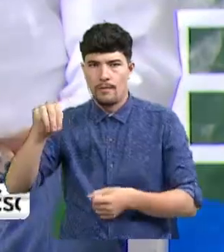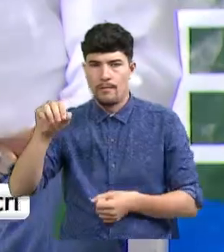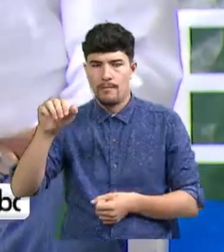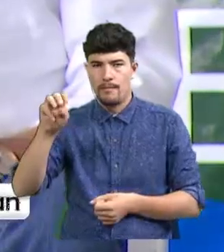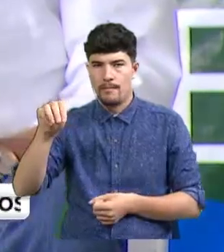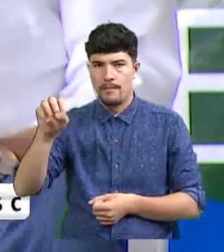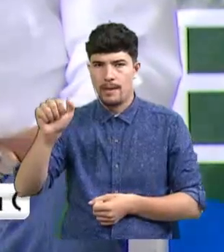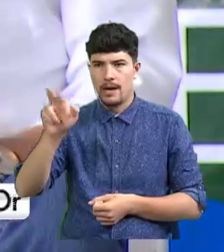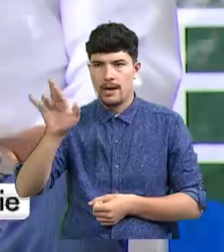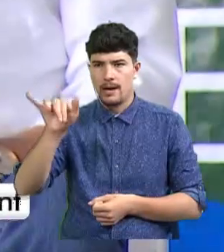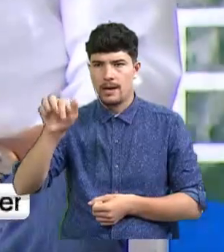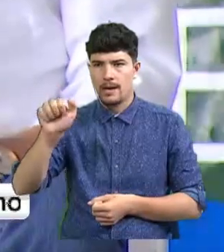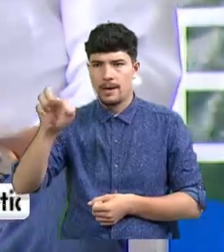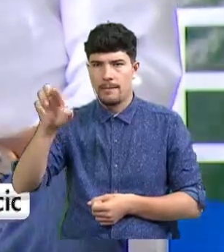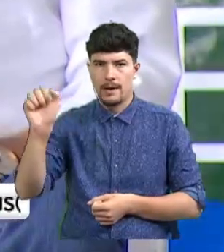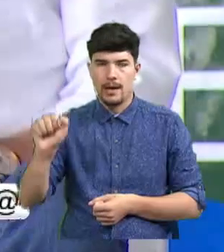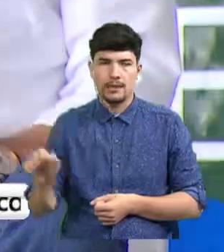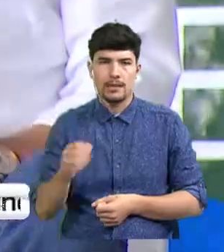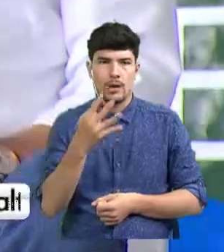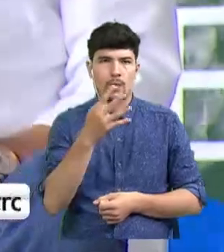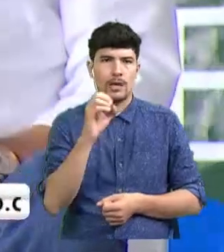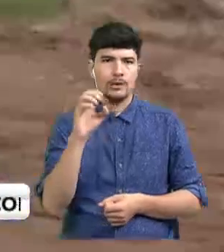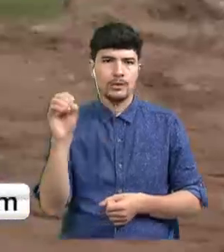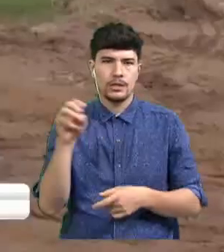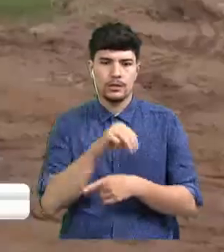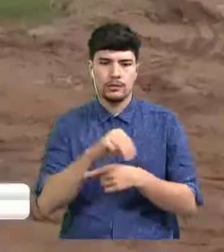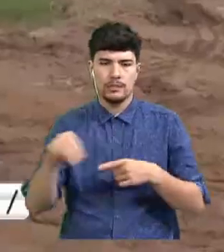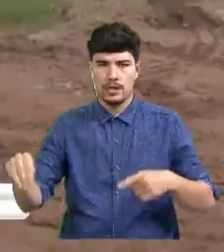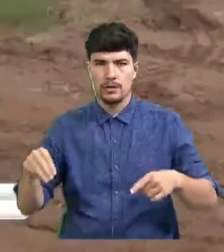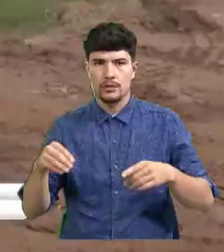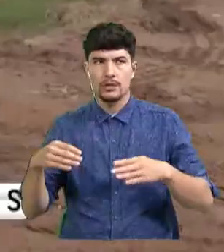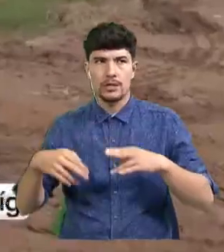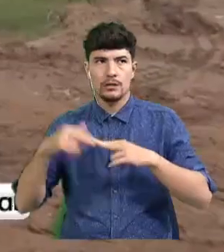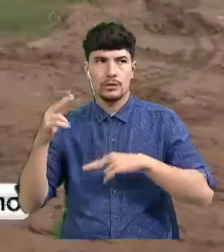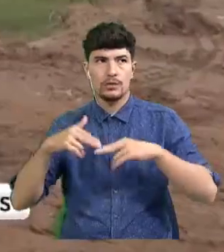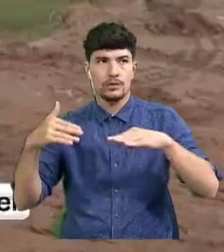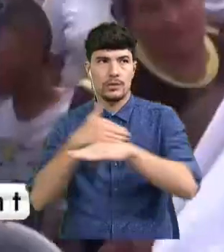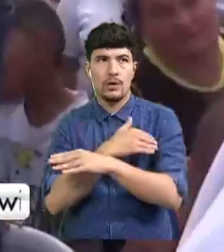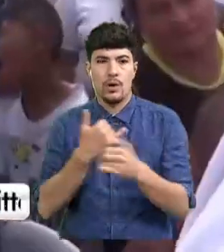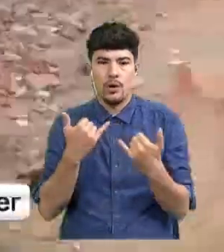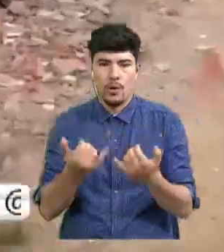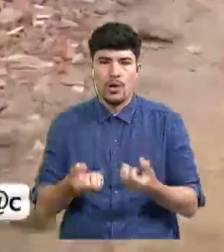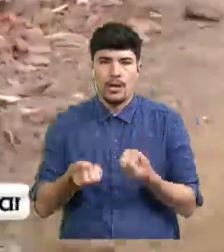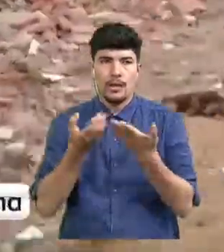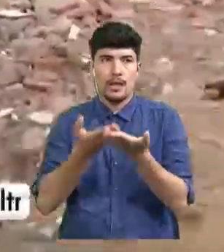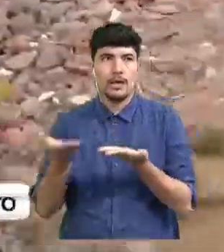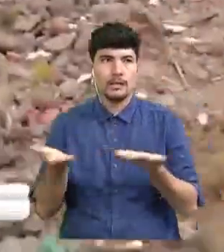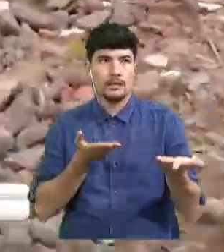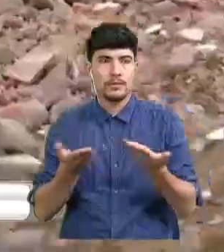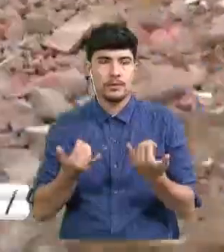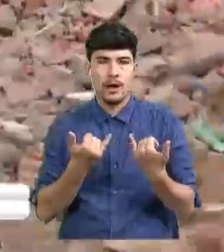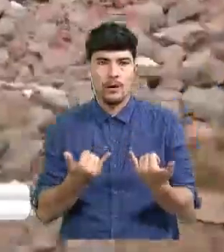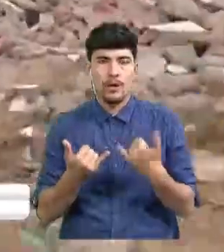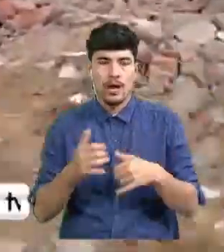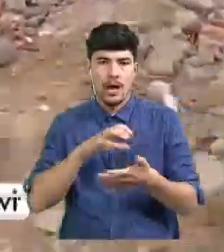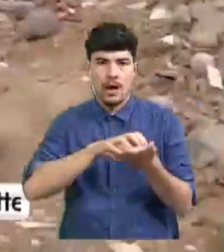400 metros de vía que abrimos durante estos días y que hoy lo entregamos al servicio, pues vamos a tener un ahorro de esta gente